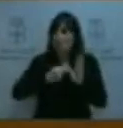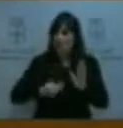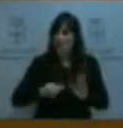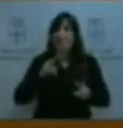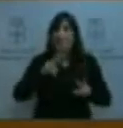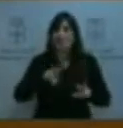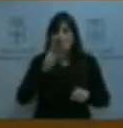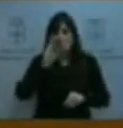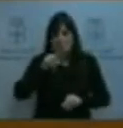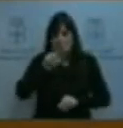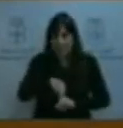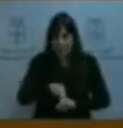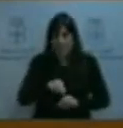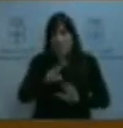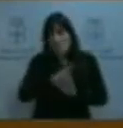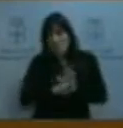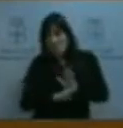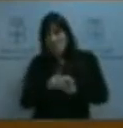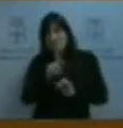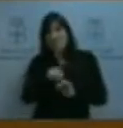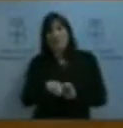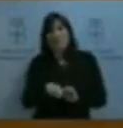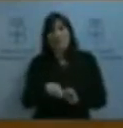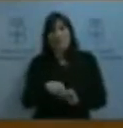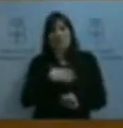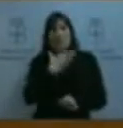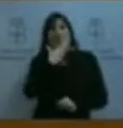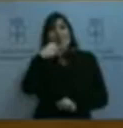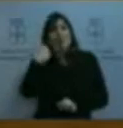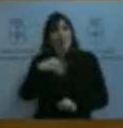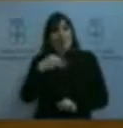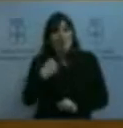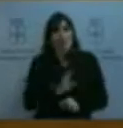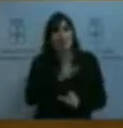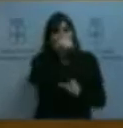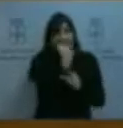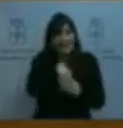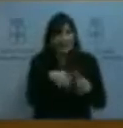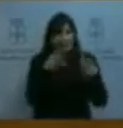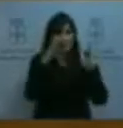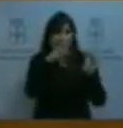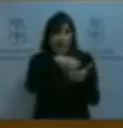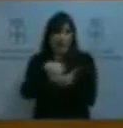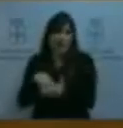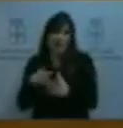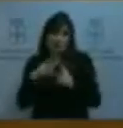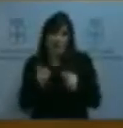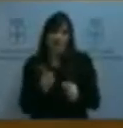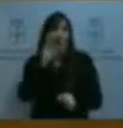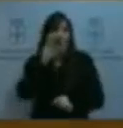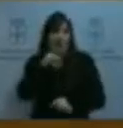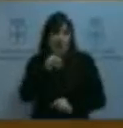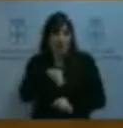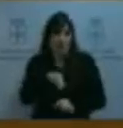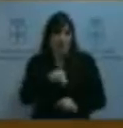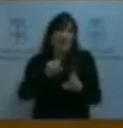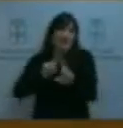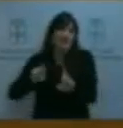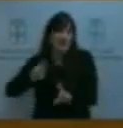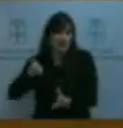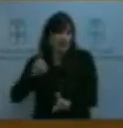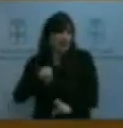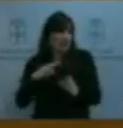presencia de los jóvenes en el Consejo de Comunidades Asturianas, además de otras entidades como la Universidad de Oviedo. Y digo esto en relación